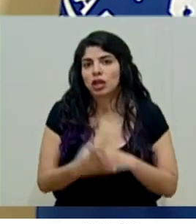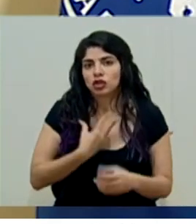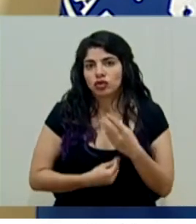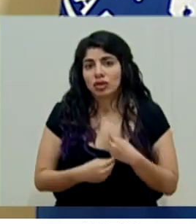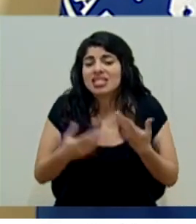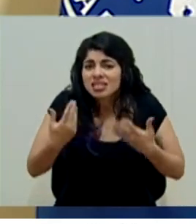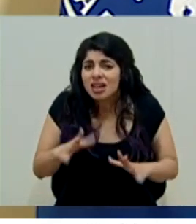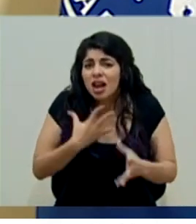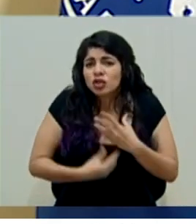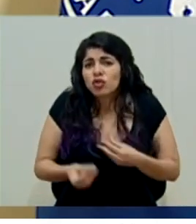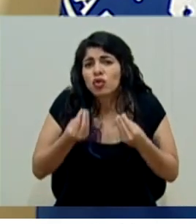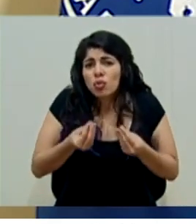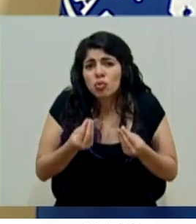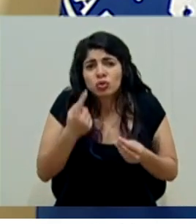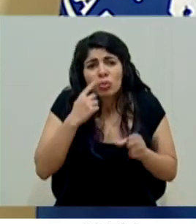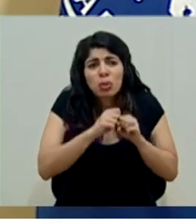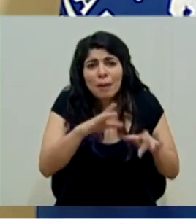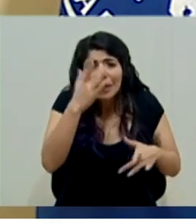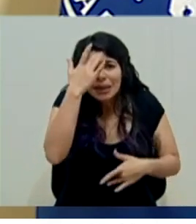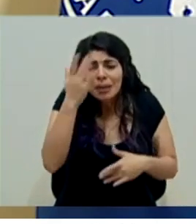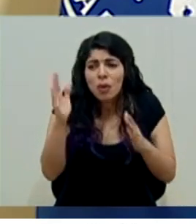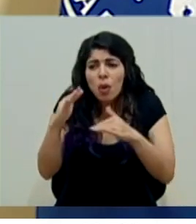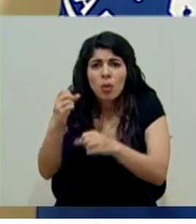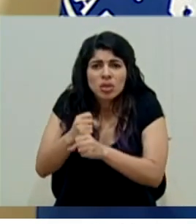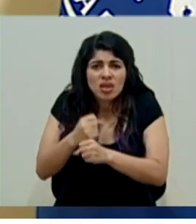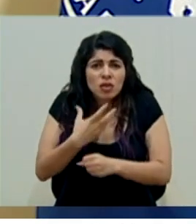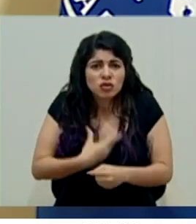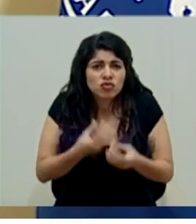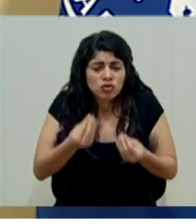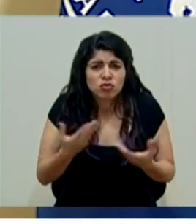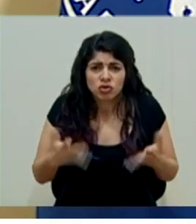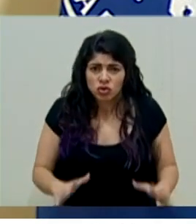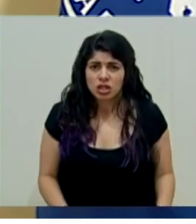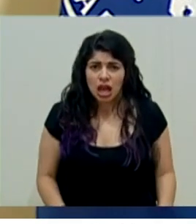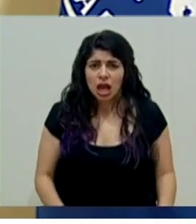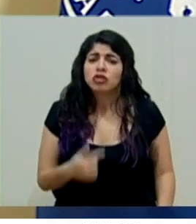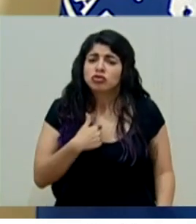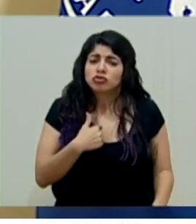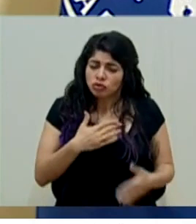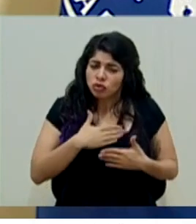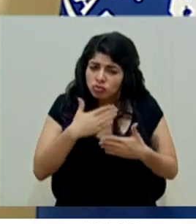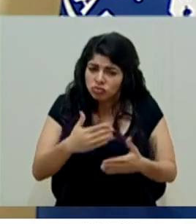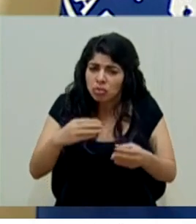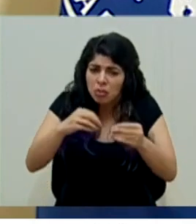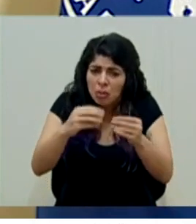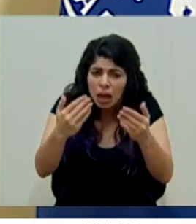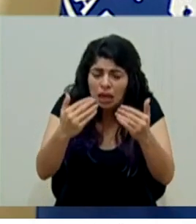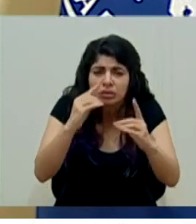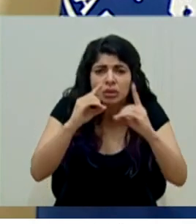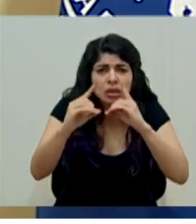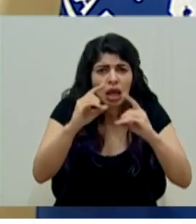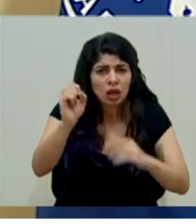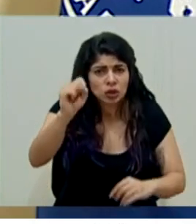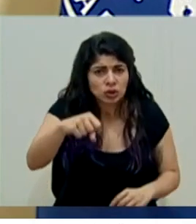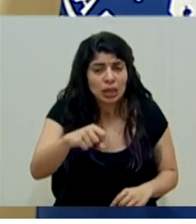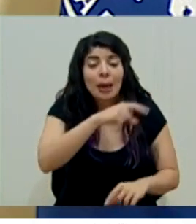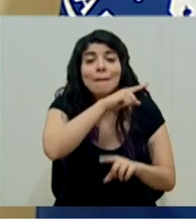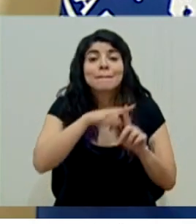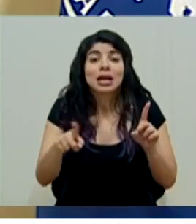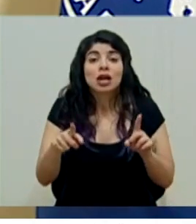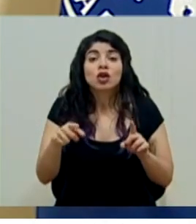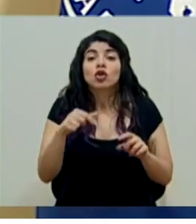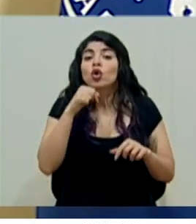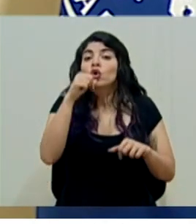con la pandemia y el desempleo. Entonces, sí, estoy dispuesto a profundizar esos diálogos, pero no a